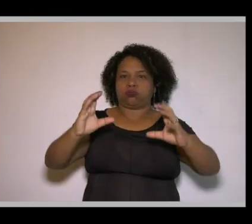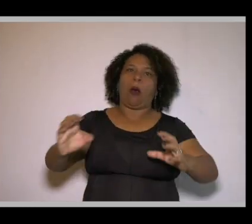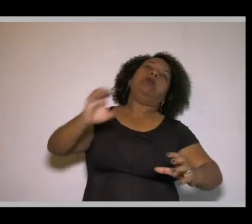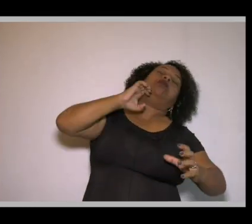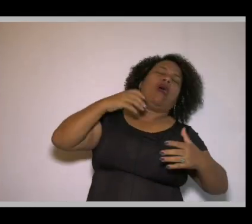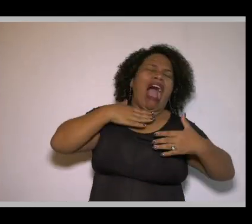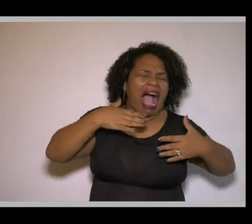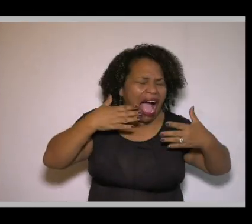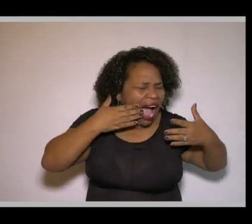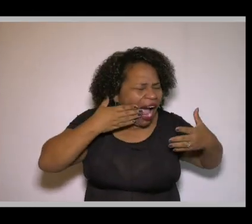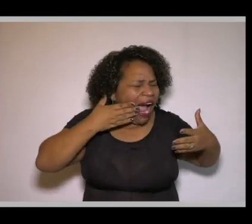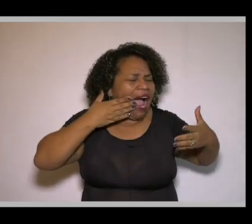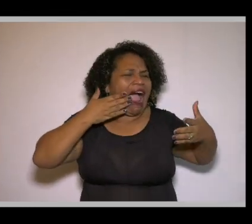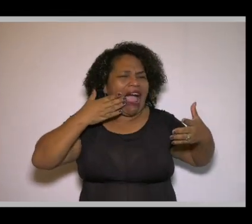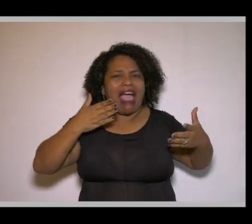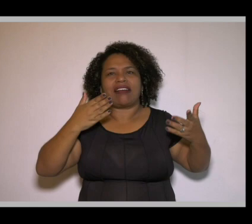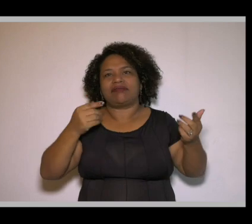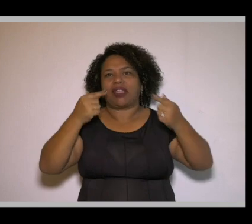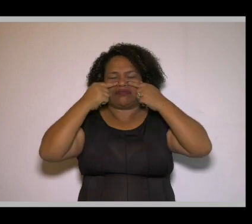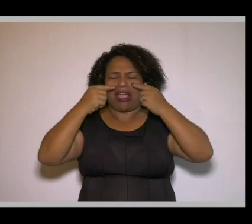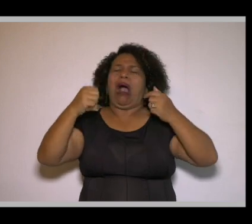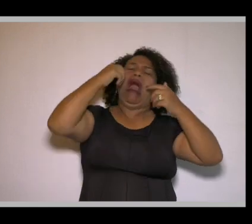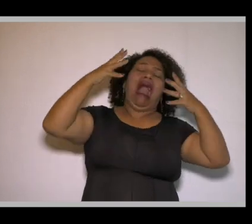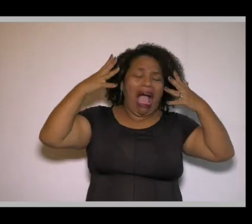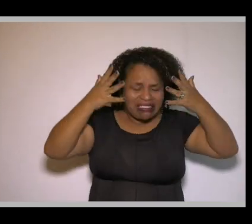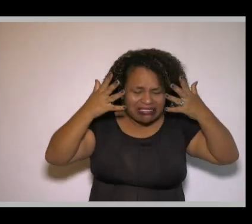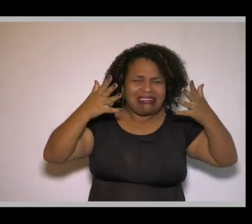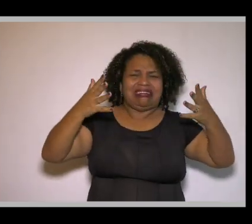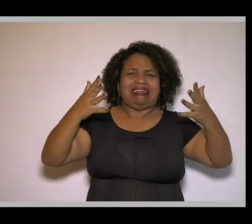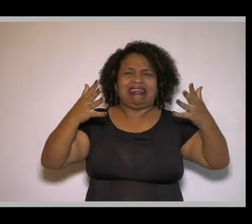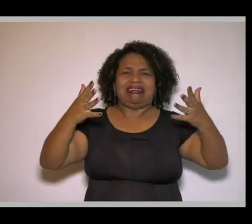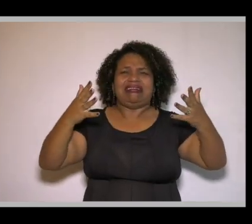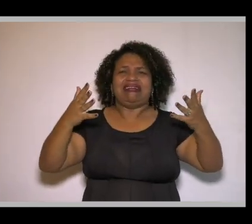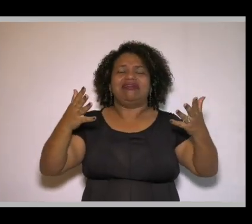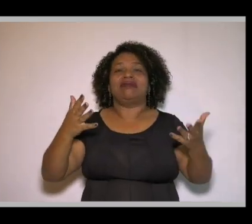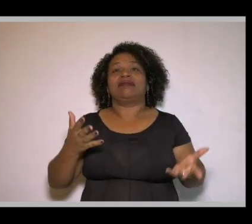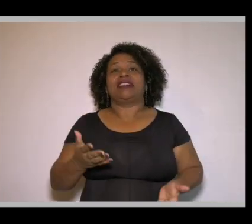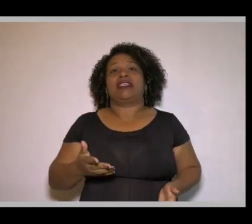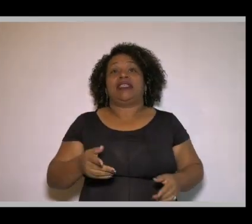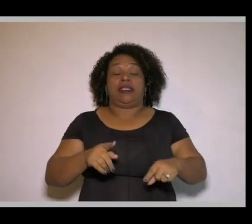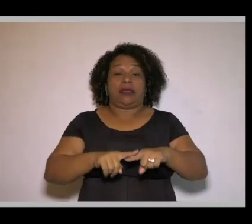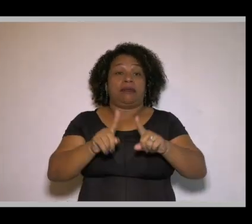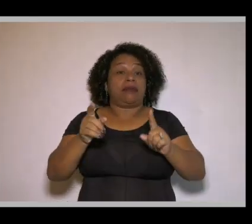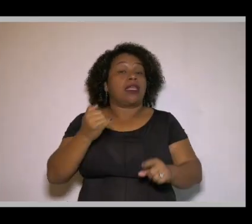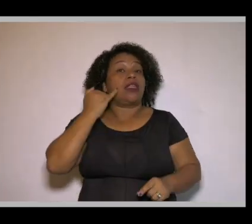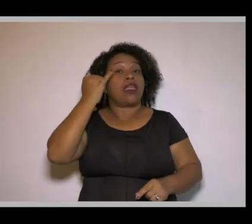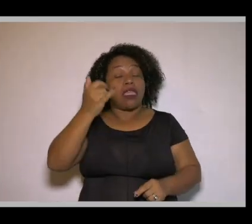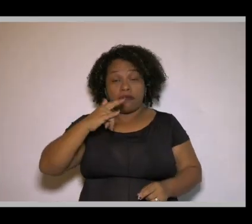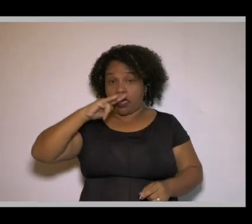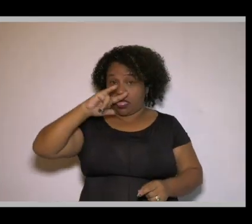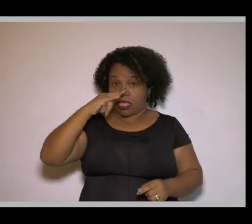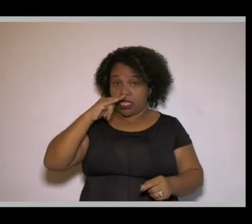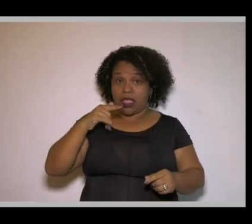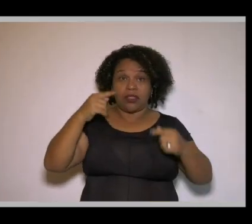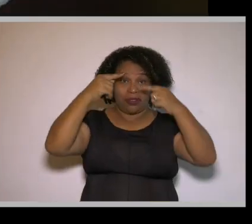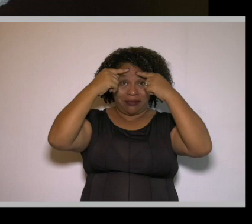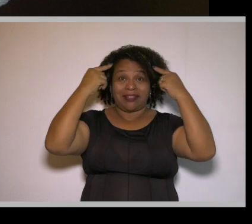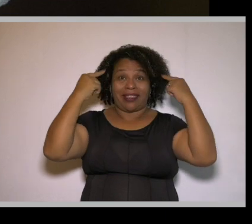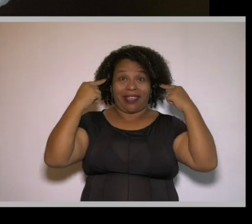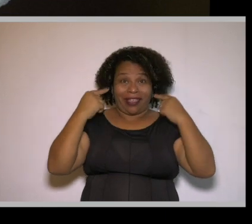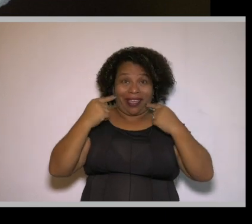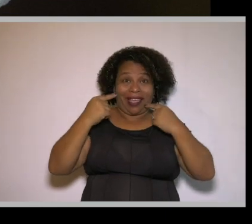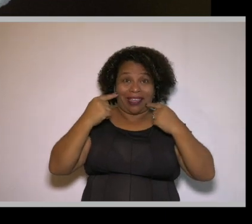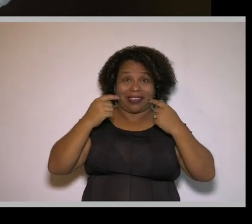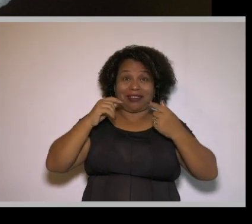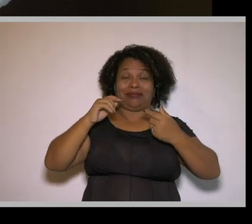son que la mandíbula no abre y cierra, dolor, limitación de la apertura, el niño no puede abrir la boca. Y